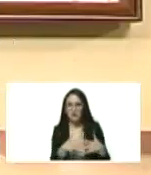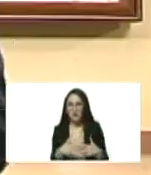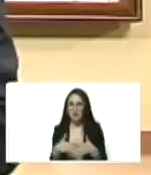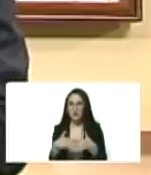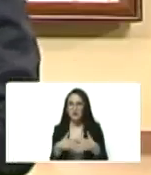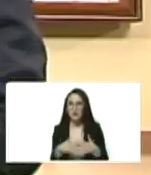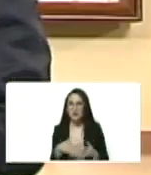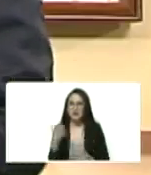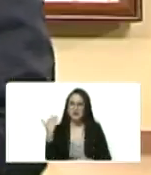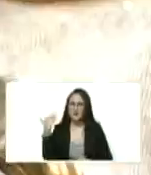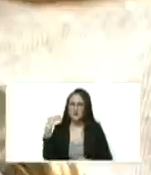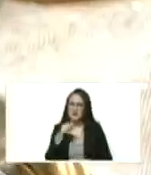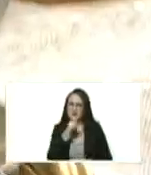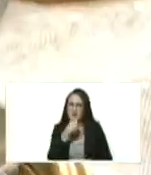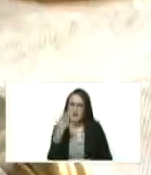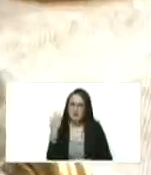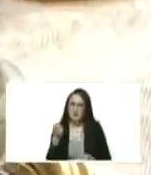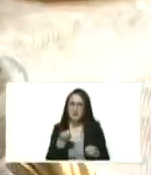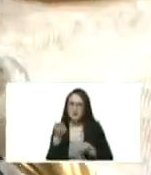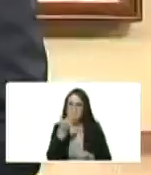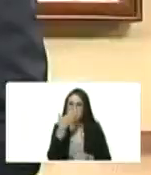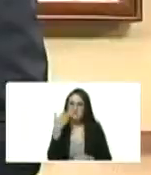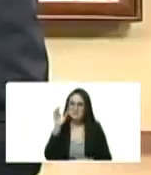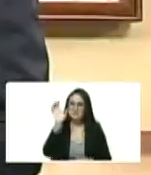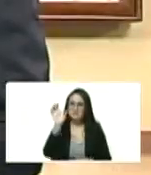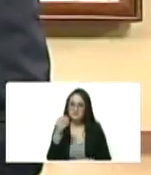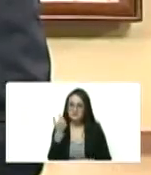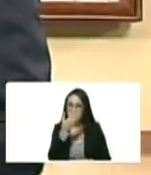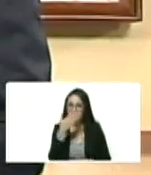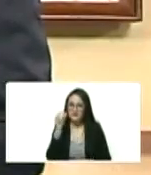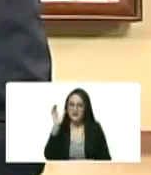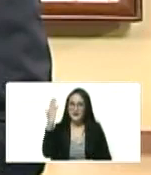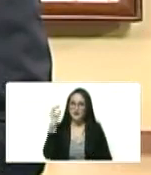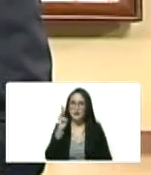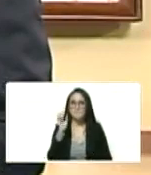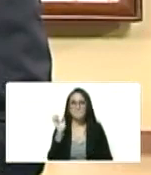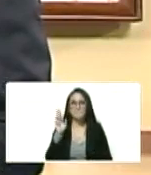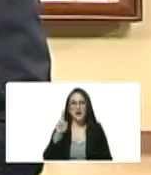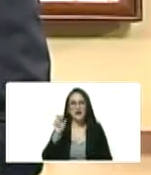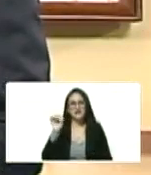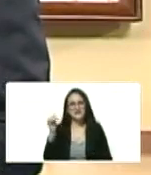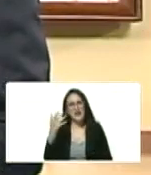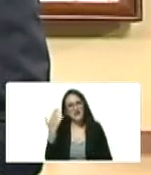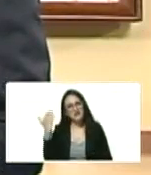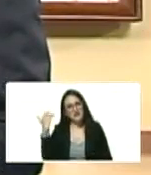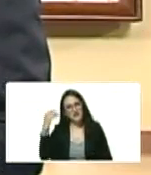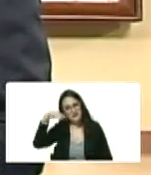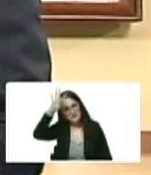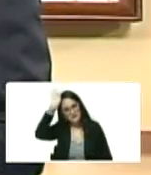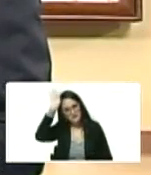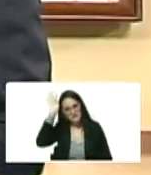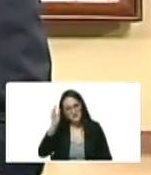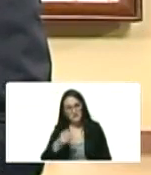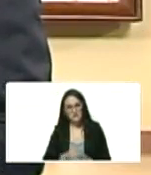los viejos imperios, el imperio persa, el imperio